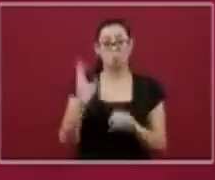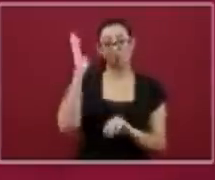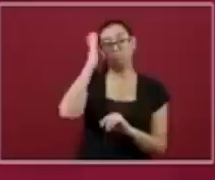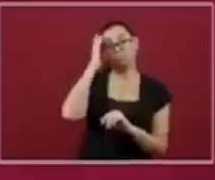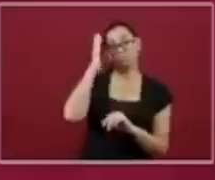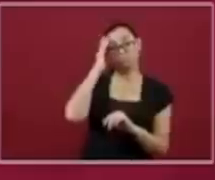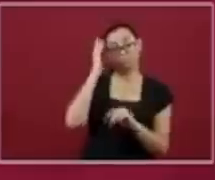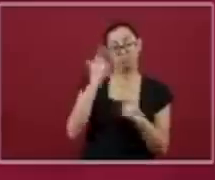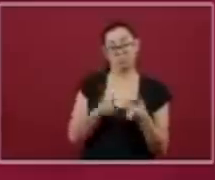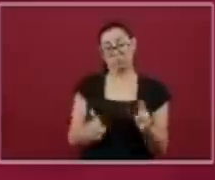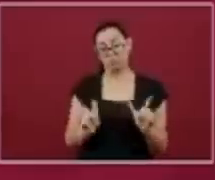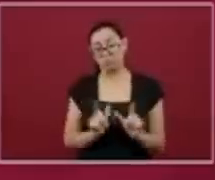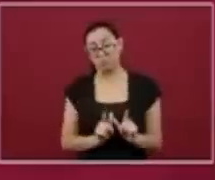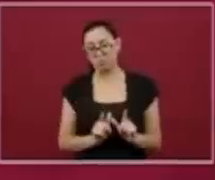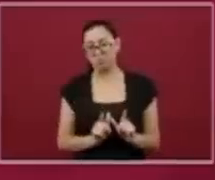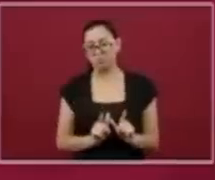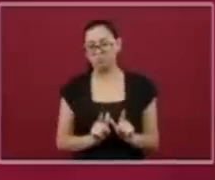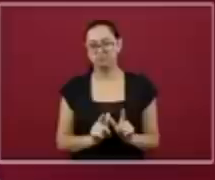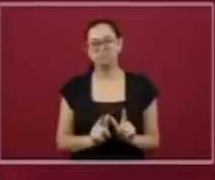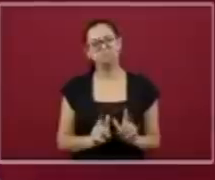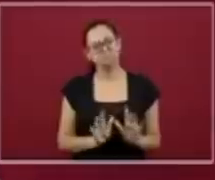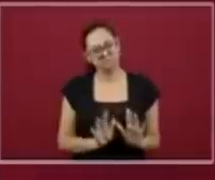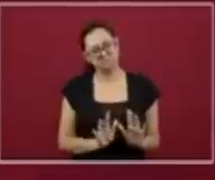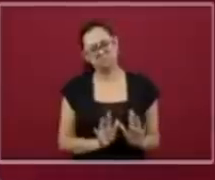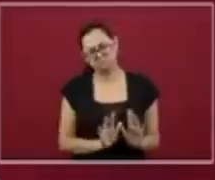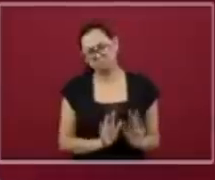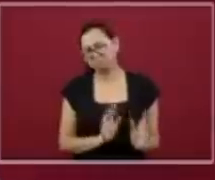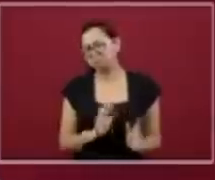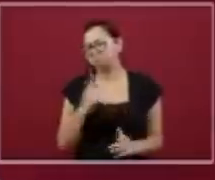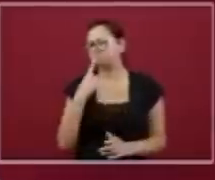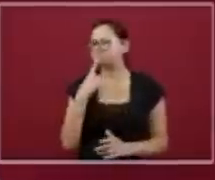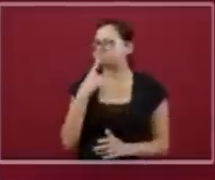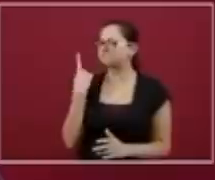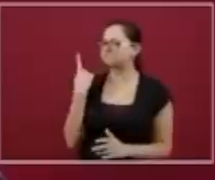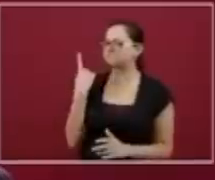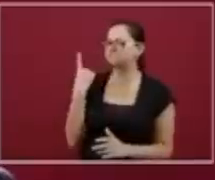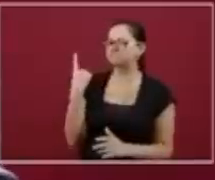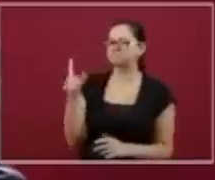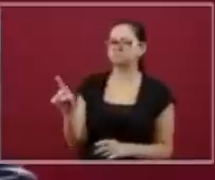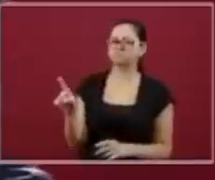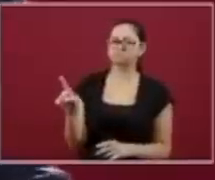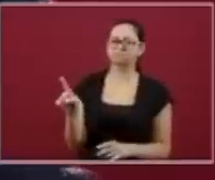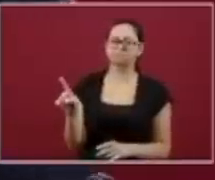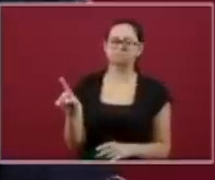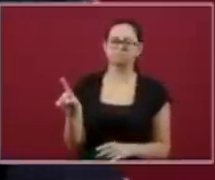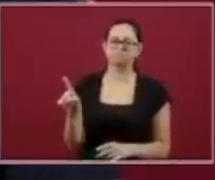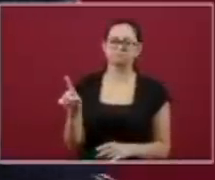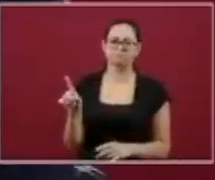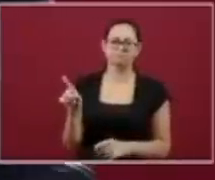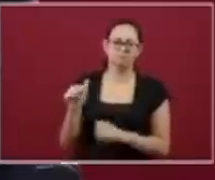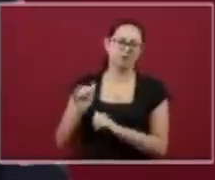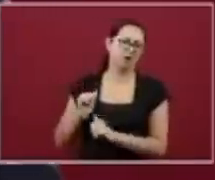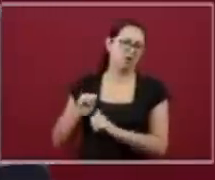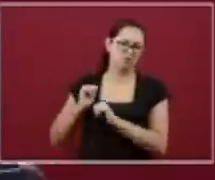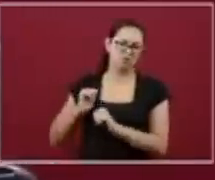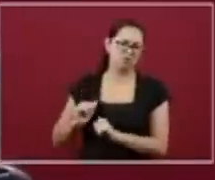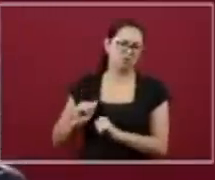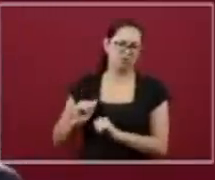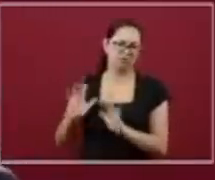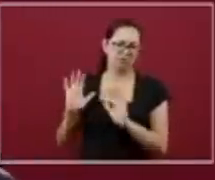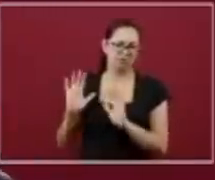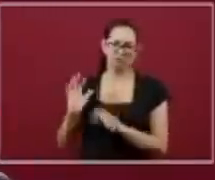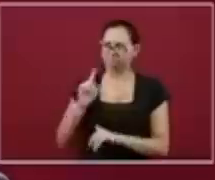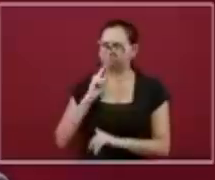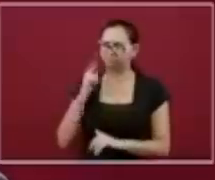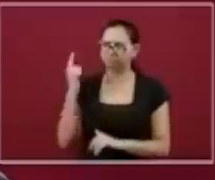dirigentes, se va a presentar denuncia ante la autoridad competente, en este